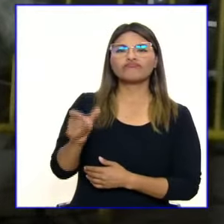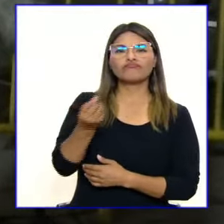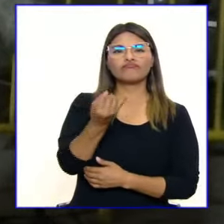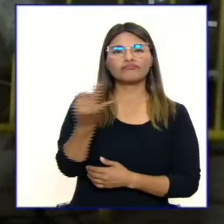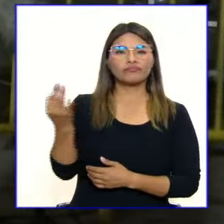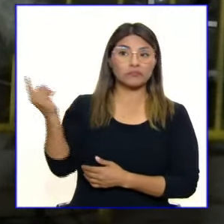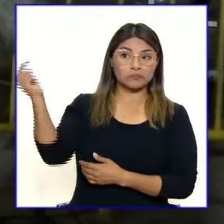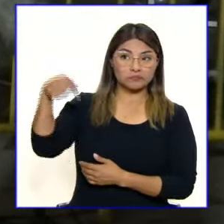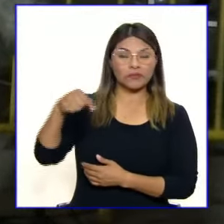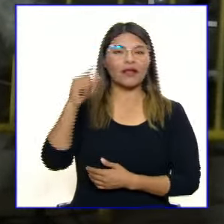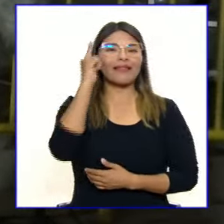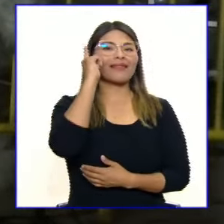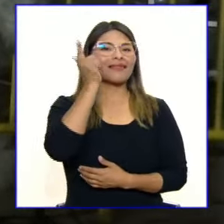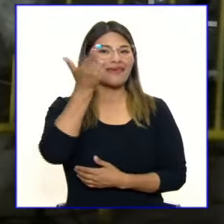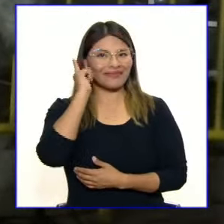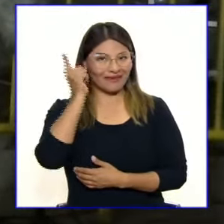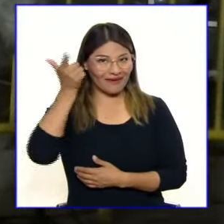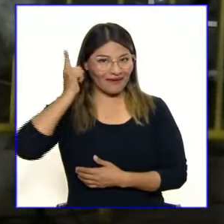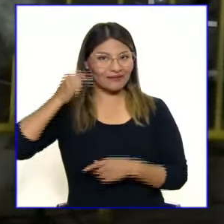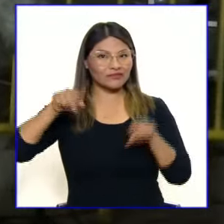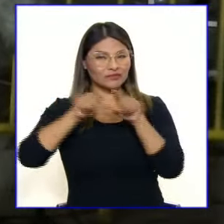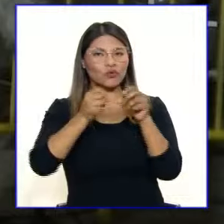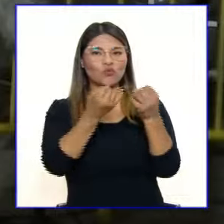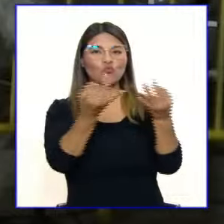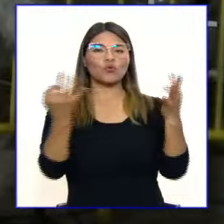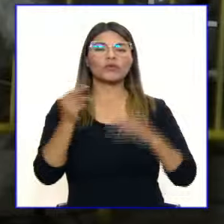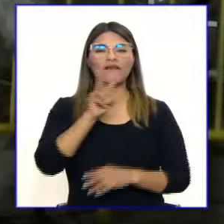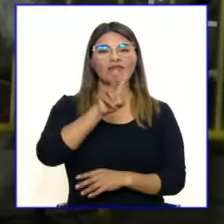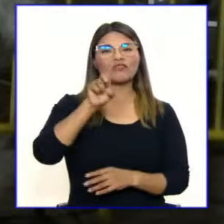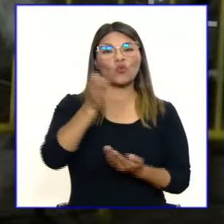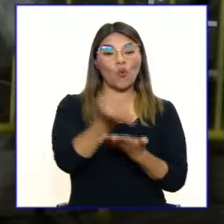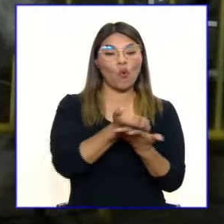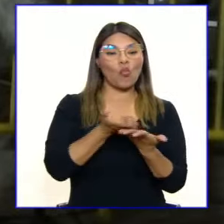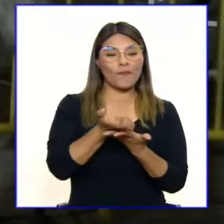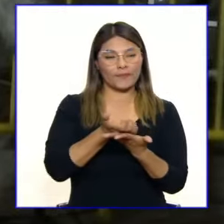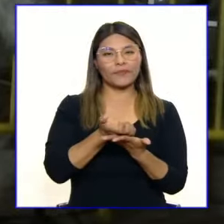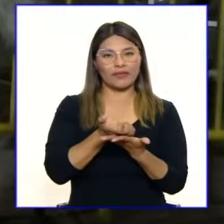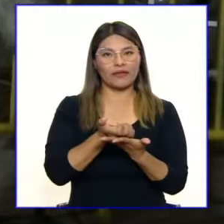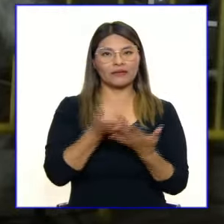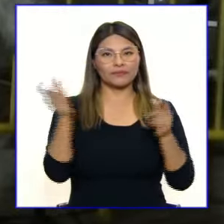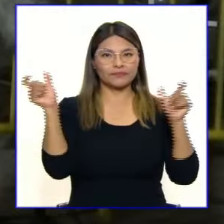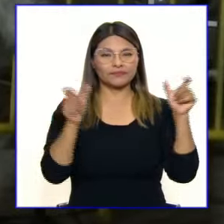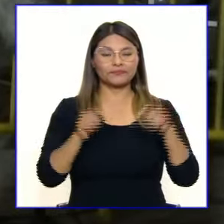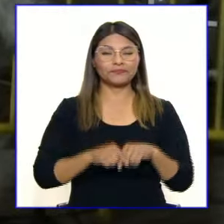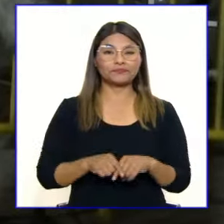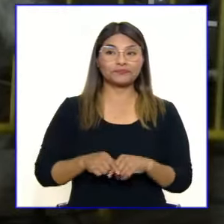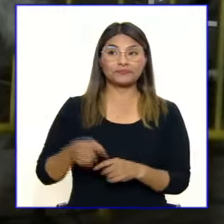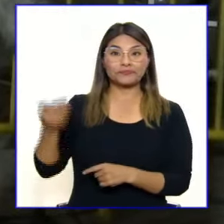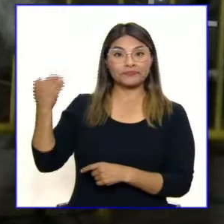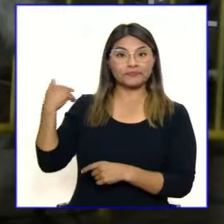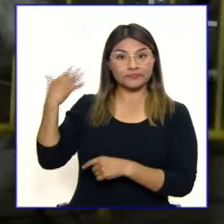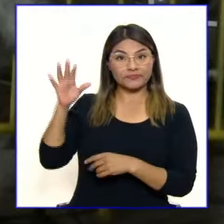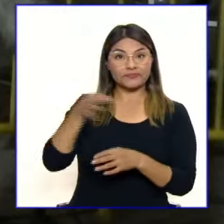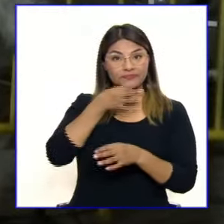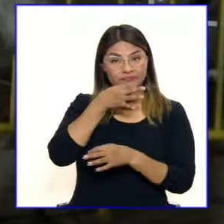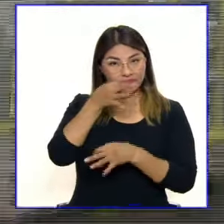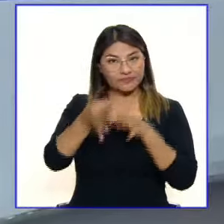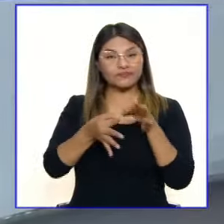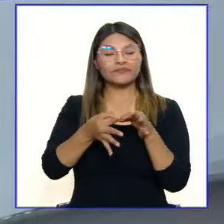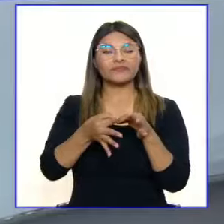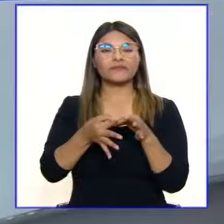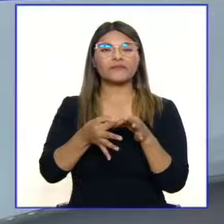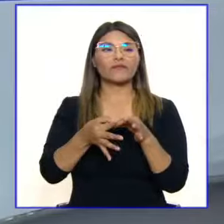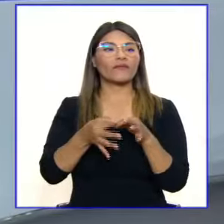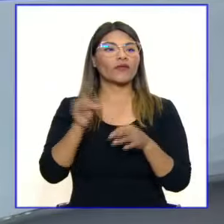diferentes líderes de las 21 economías. Hace unos minutos, y sobre imágenes lo comentamos, ha